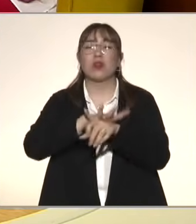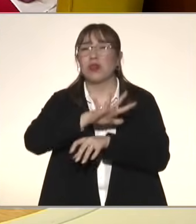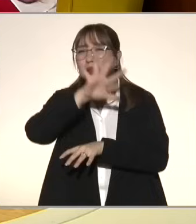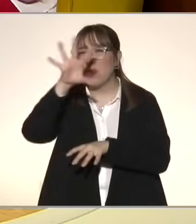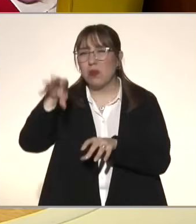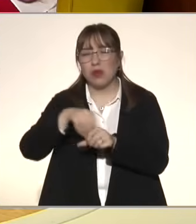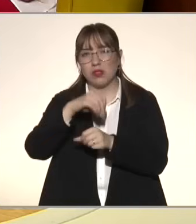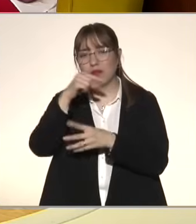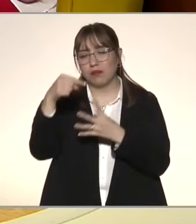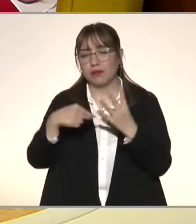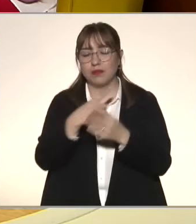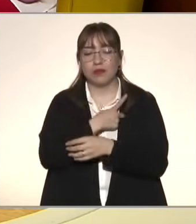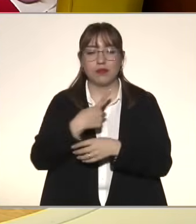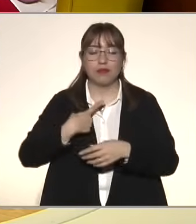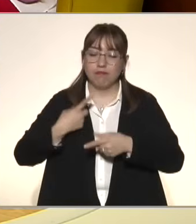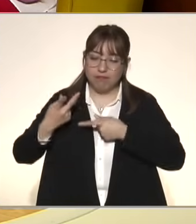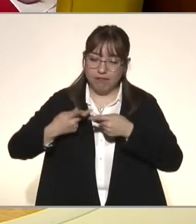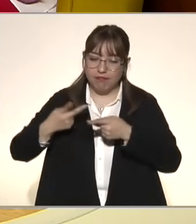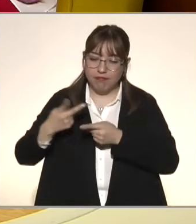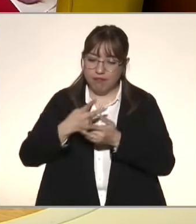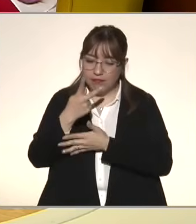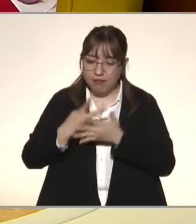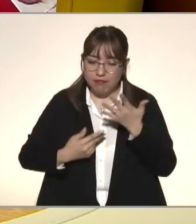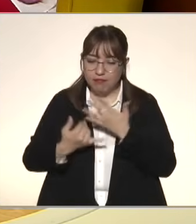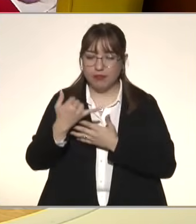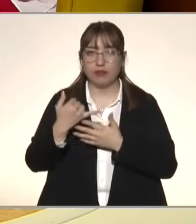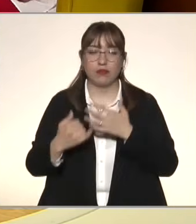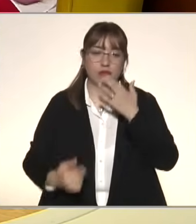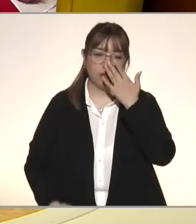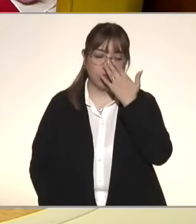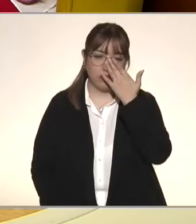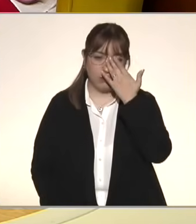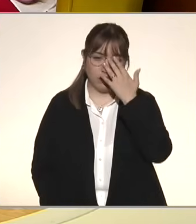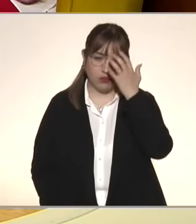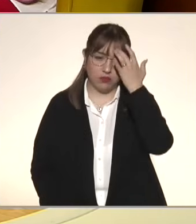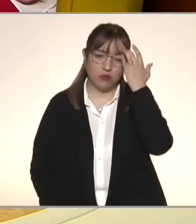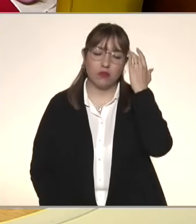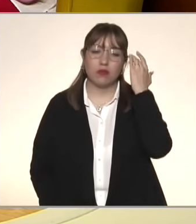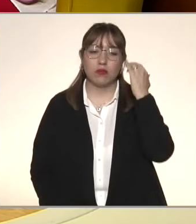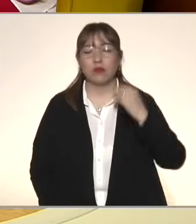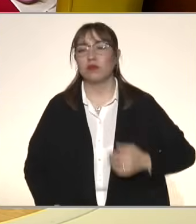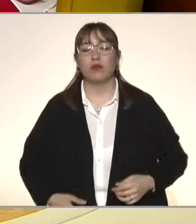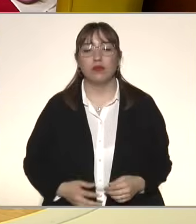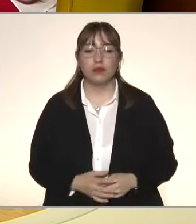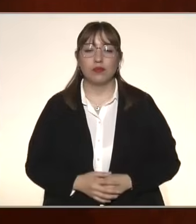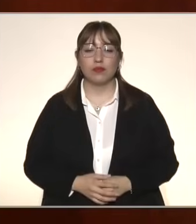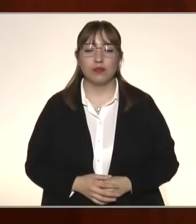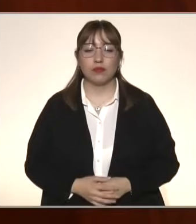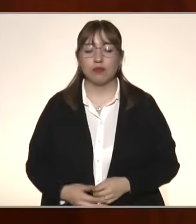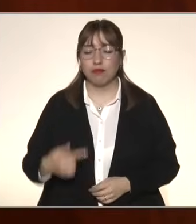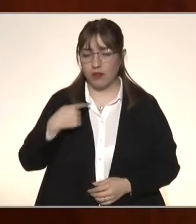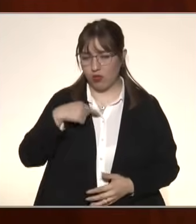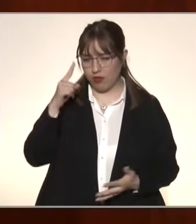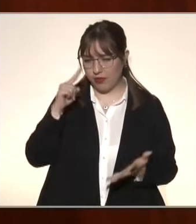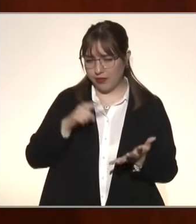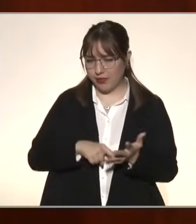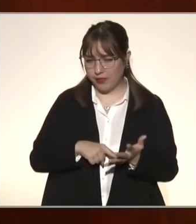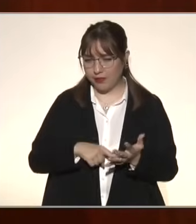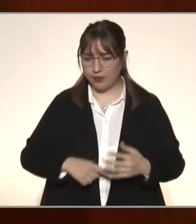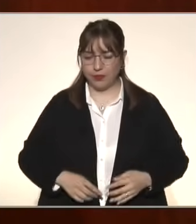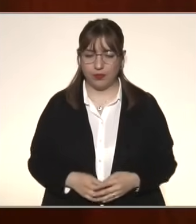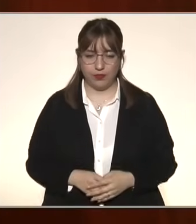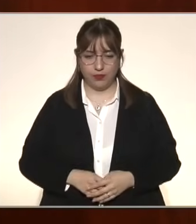planear. Ok, Alexis, ¿qué puedes decir de los rituales? Yo creo que, como bien lo comentas,